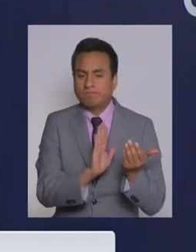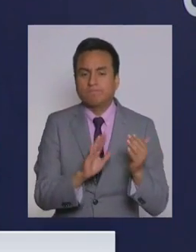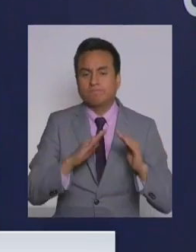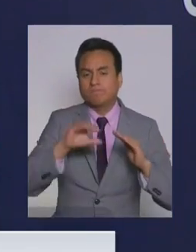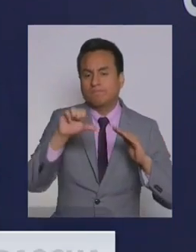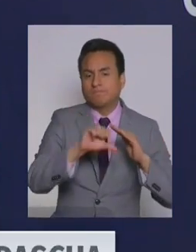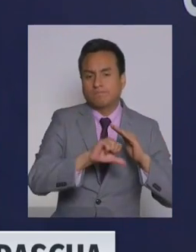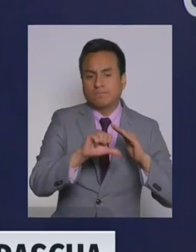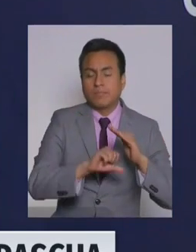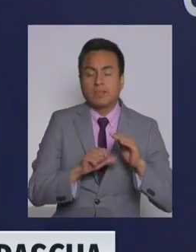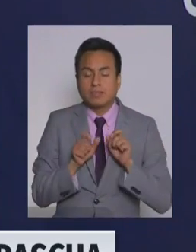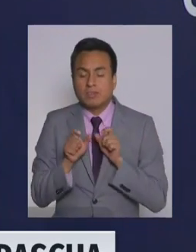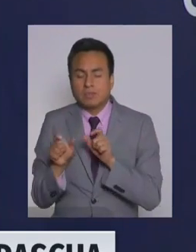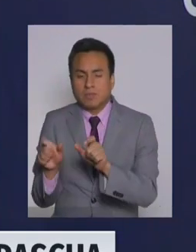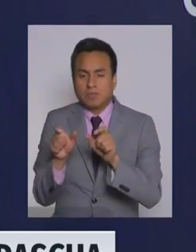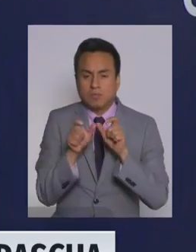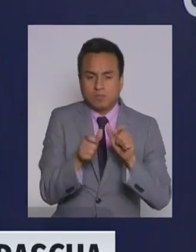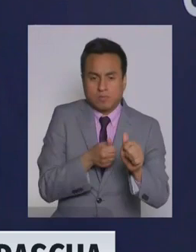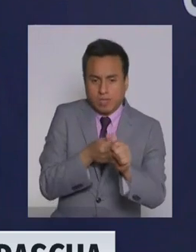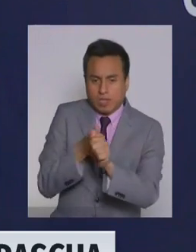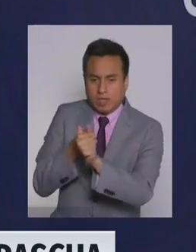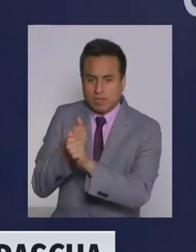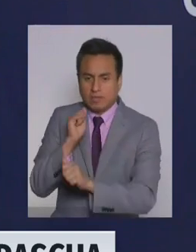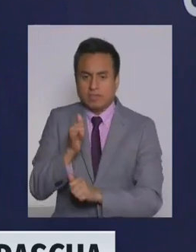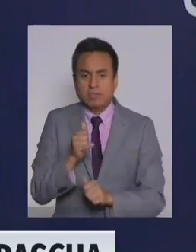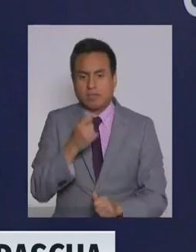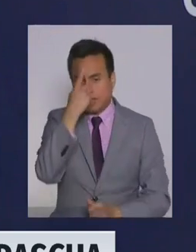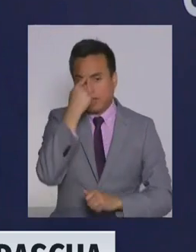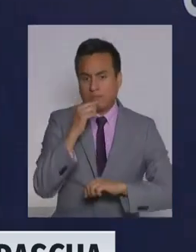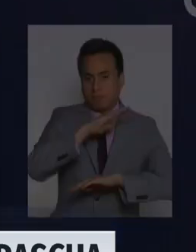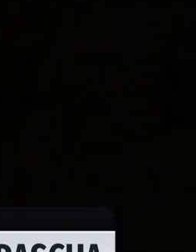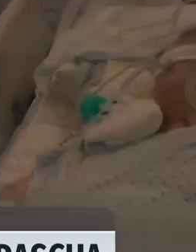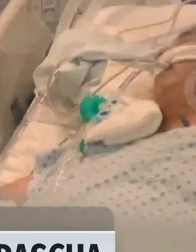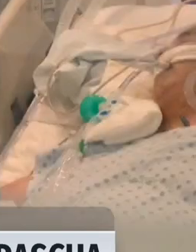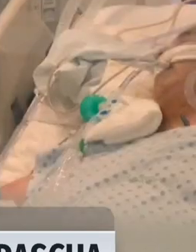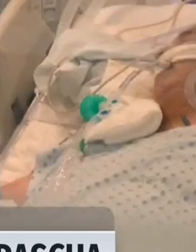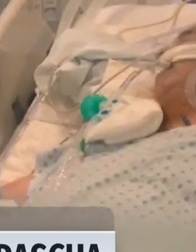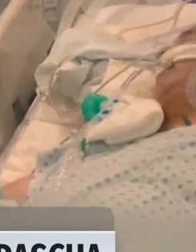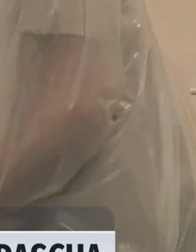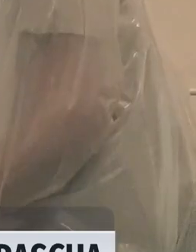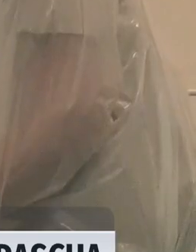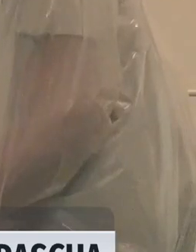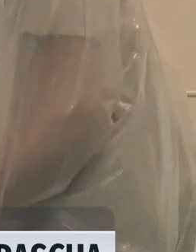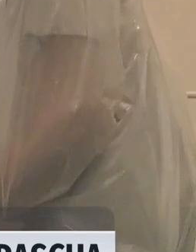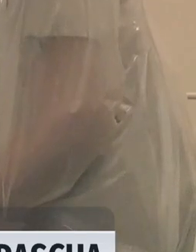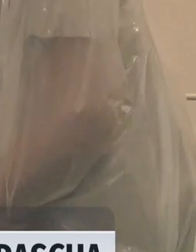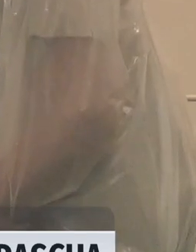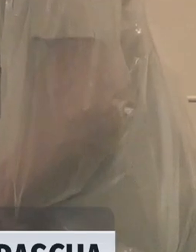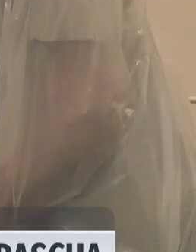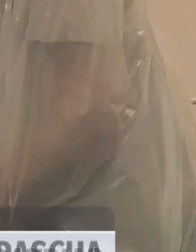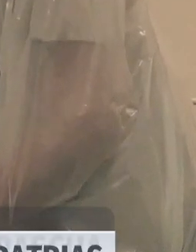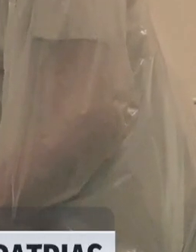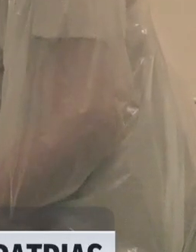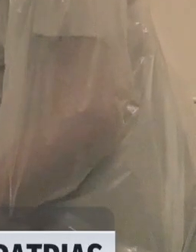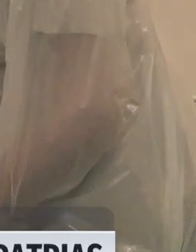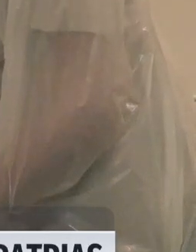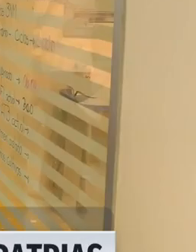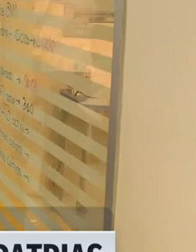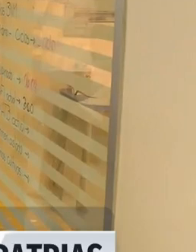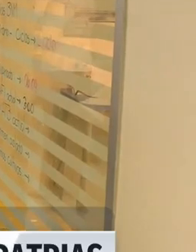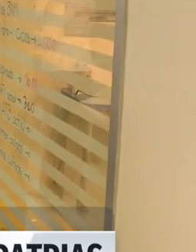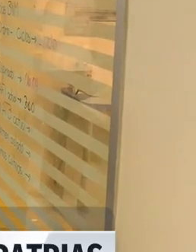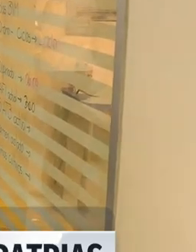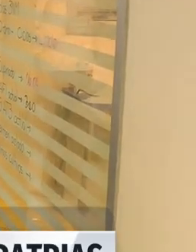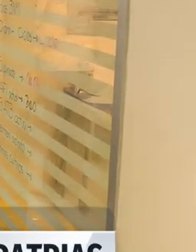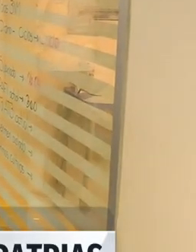seguir haciendo este seguimiento muy de cerca tanto en y la pascua como en aysén en un nuevo balance diario el ministro de salud enrique parís